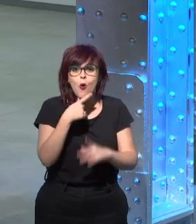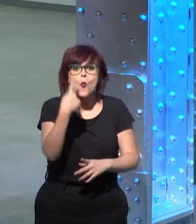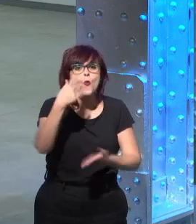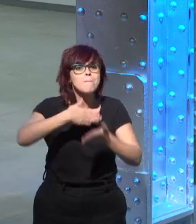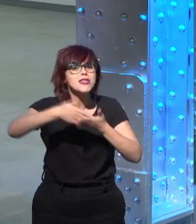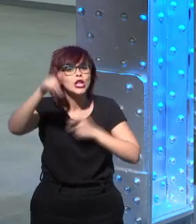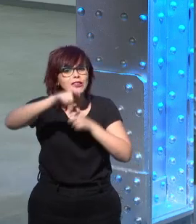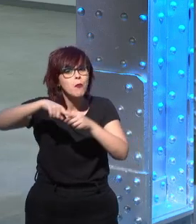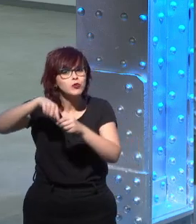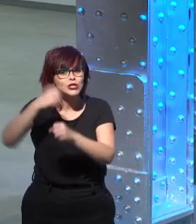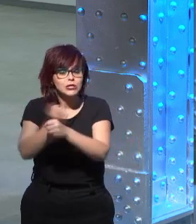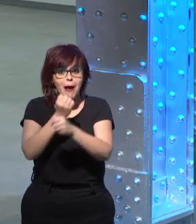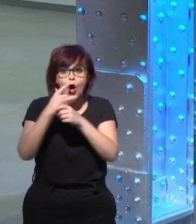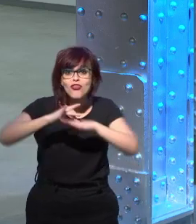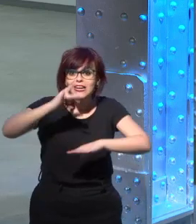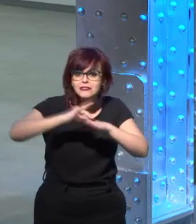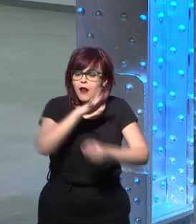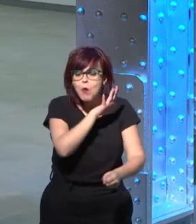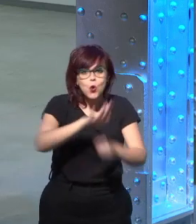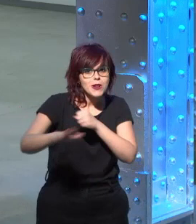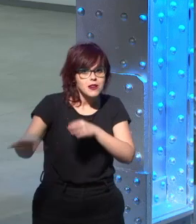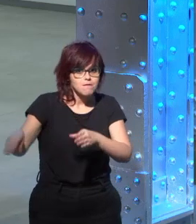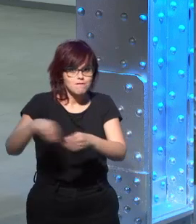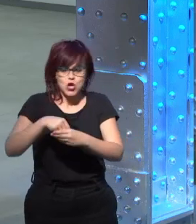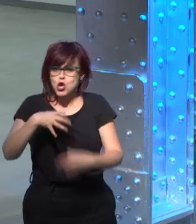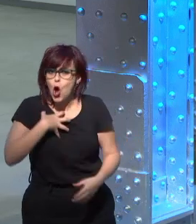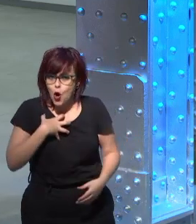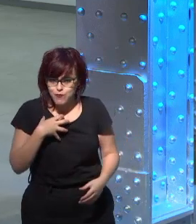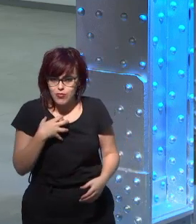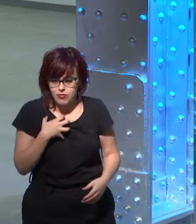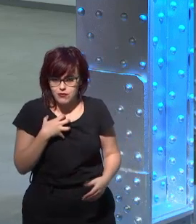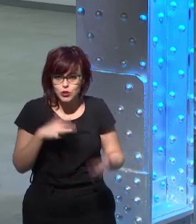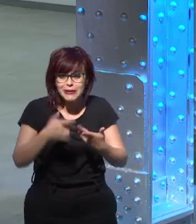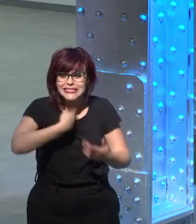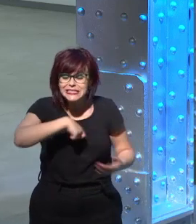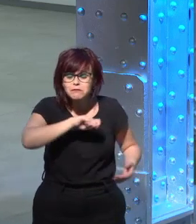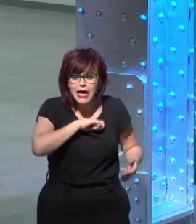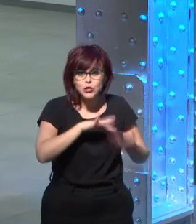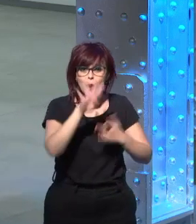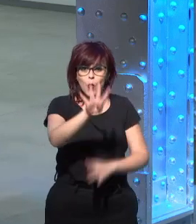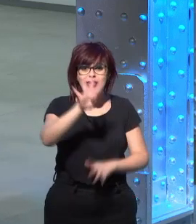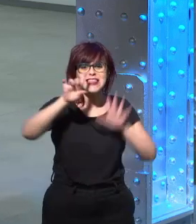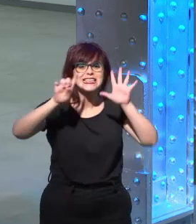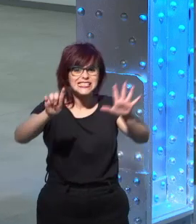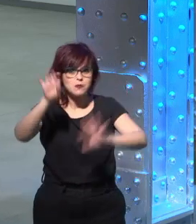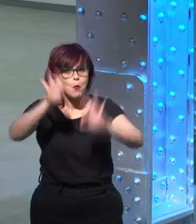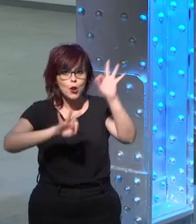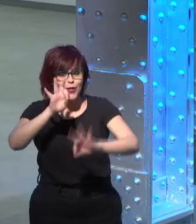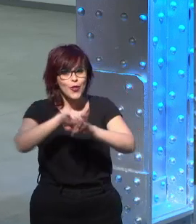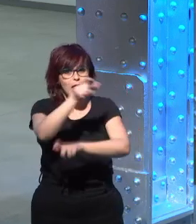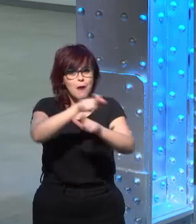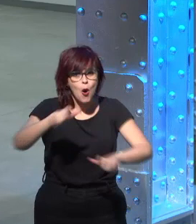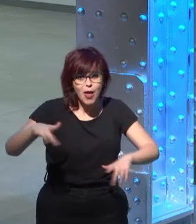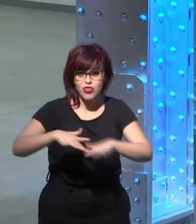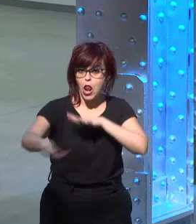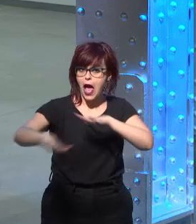millón de puestos digitales sin cubrir. Es dramático que en España un 46% de la